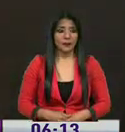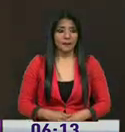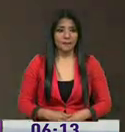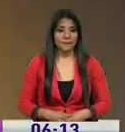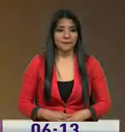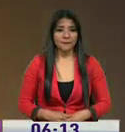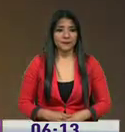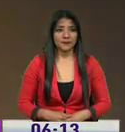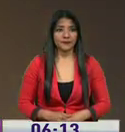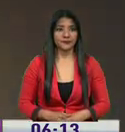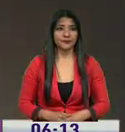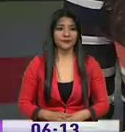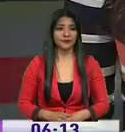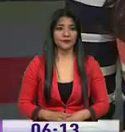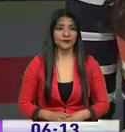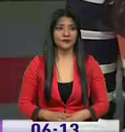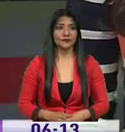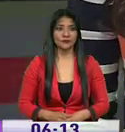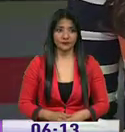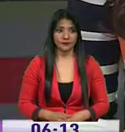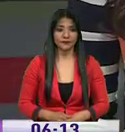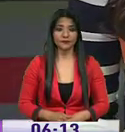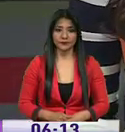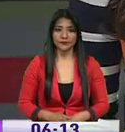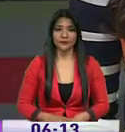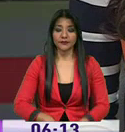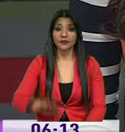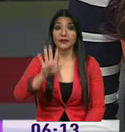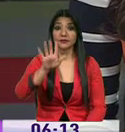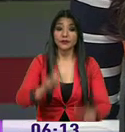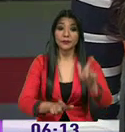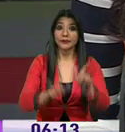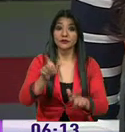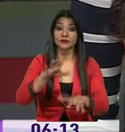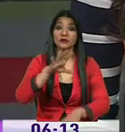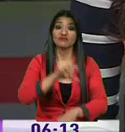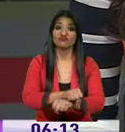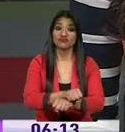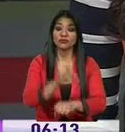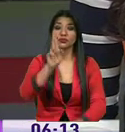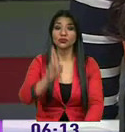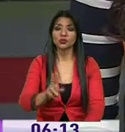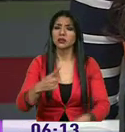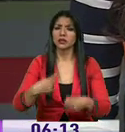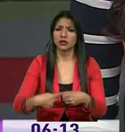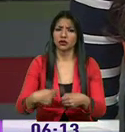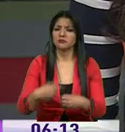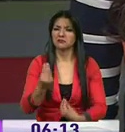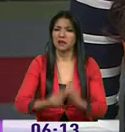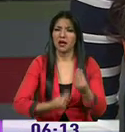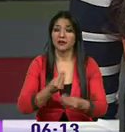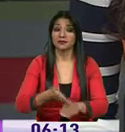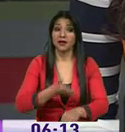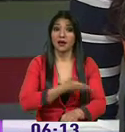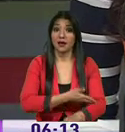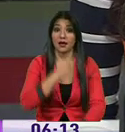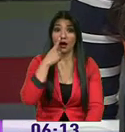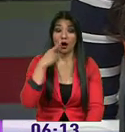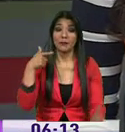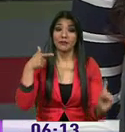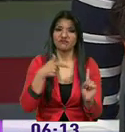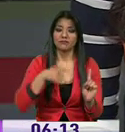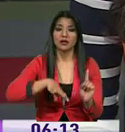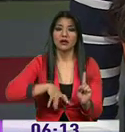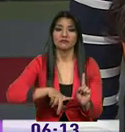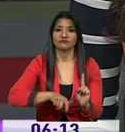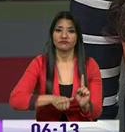Adriana Méndez. Y cinco personas fueron detenidas al sur de Quito. Los individuos habrían asaltado a un hombre. Tras el